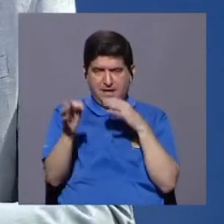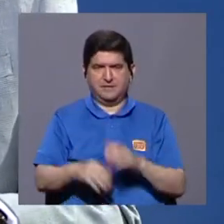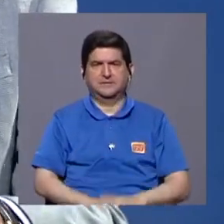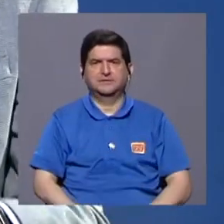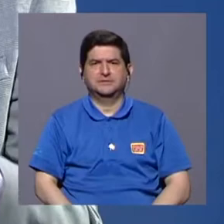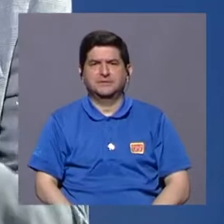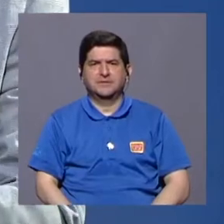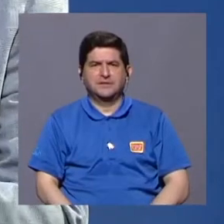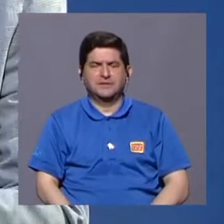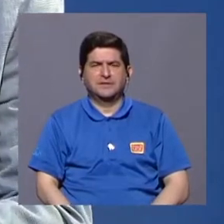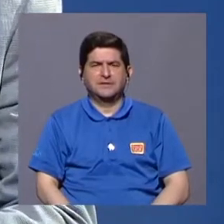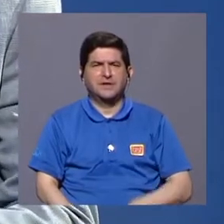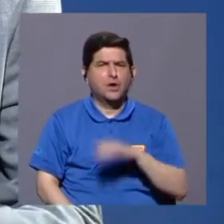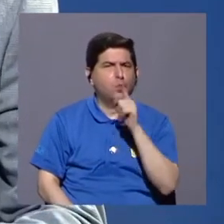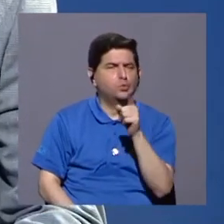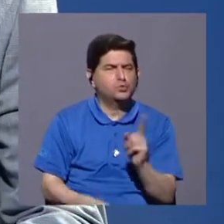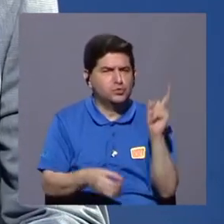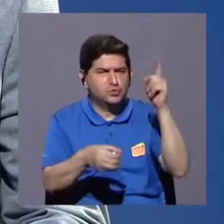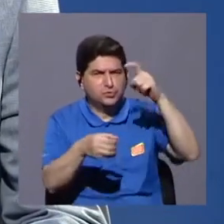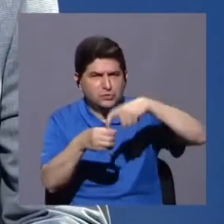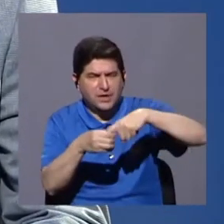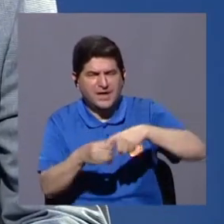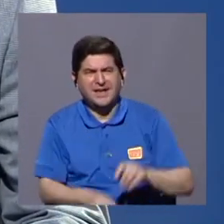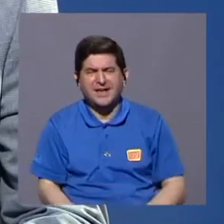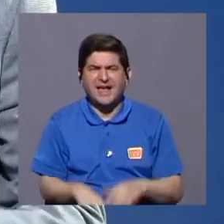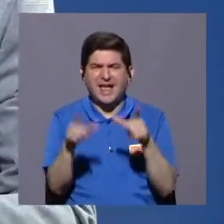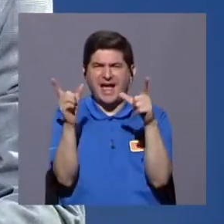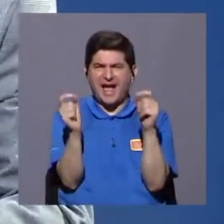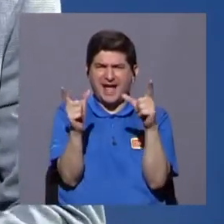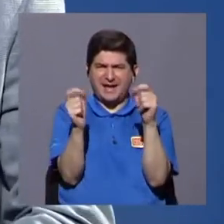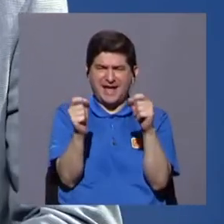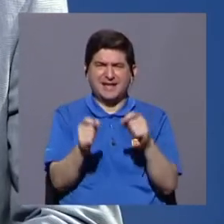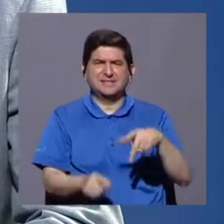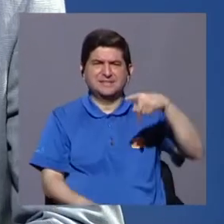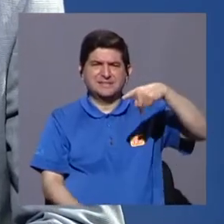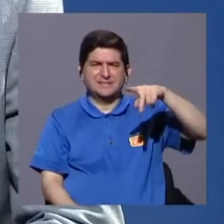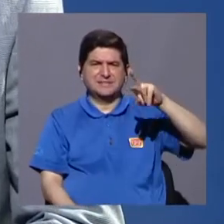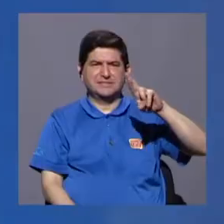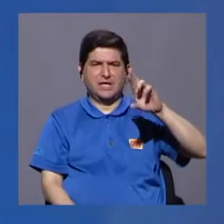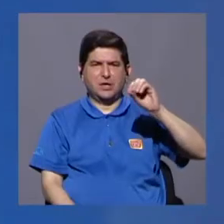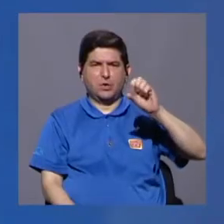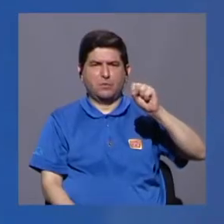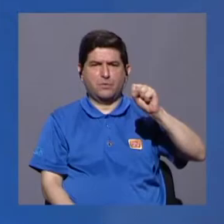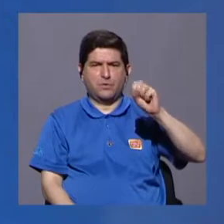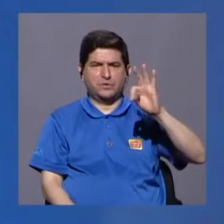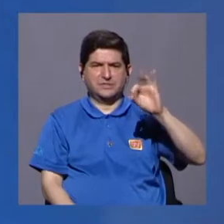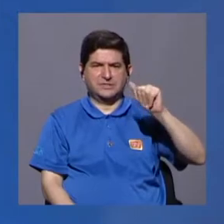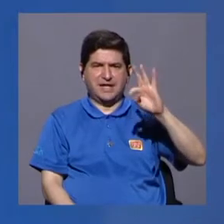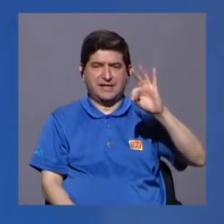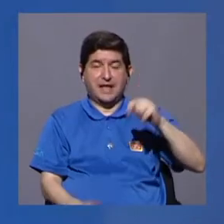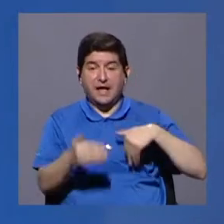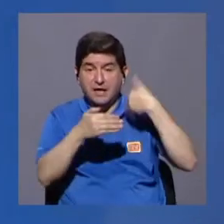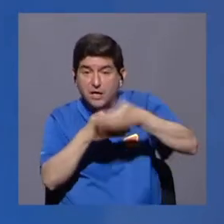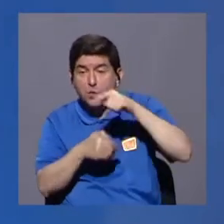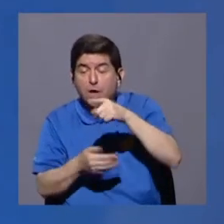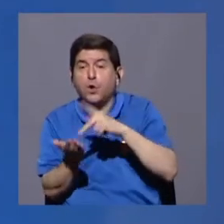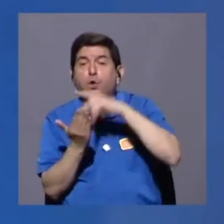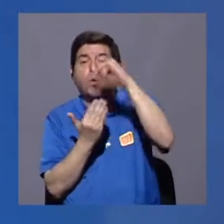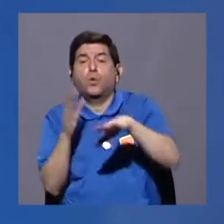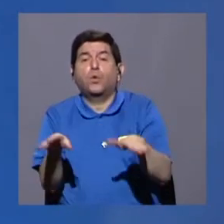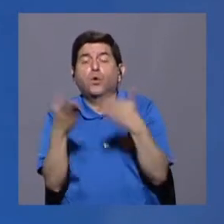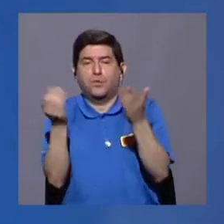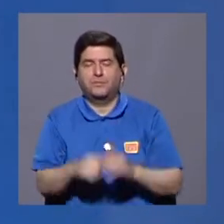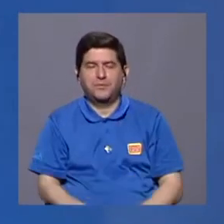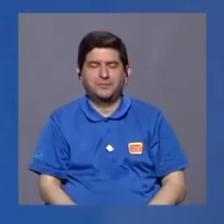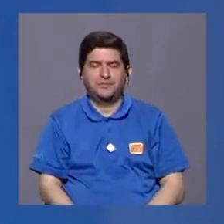cómo se involucra o se está trabajando con cáncer de próstata en este proyecto sí es bastante interesante porque bueno los